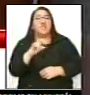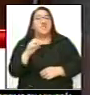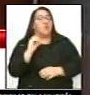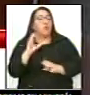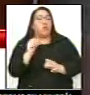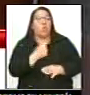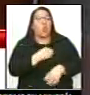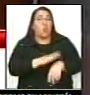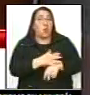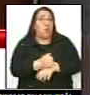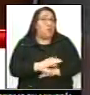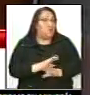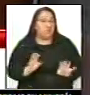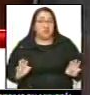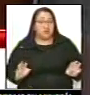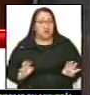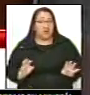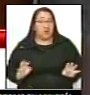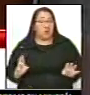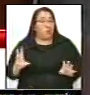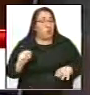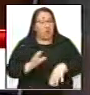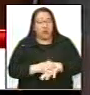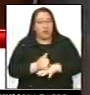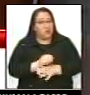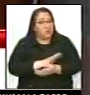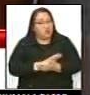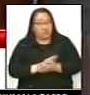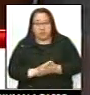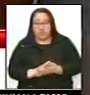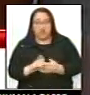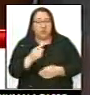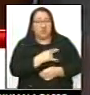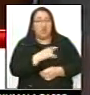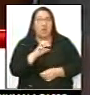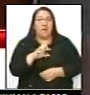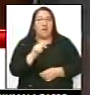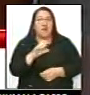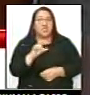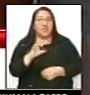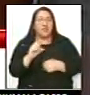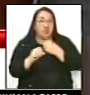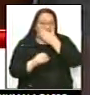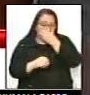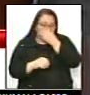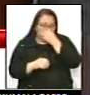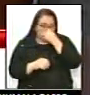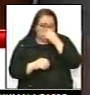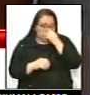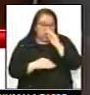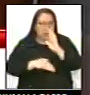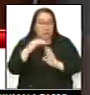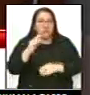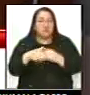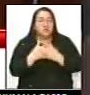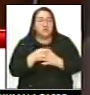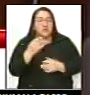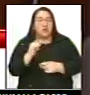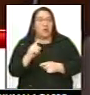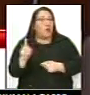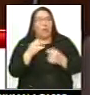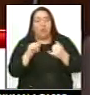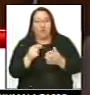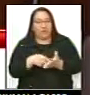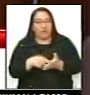su mea culpa. No ha hecho su mea culpa la Universidad del Pacífico. Superan ampliamente las expectativas iniciales. Lo dice el